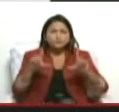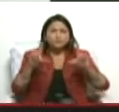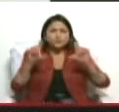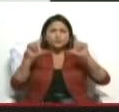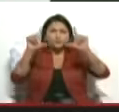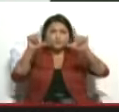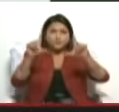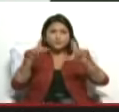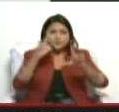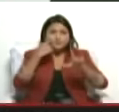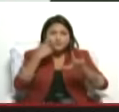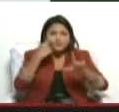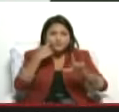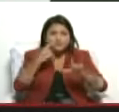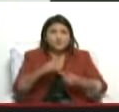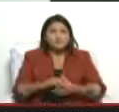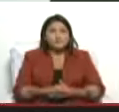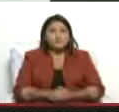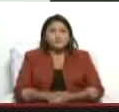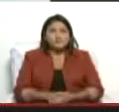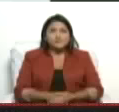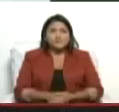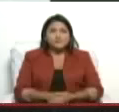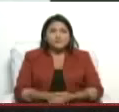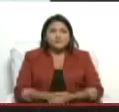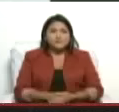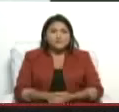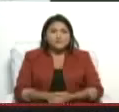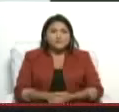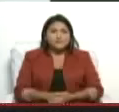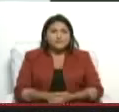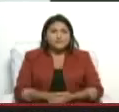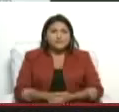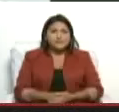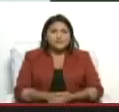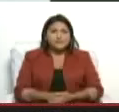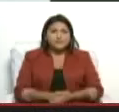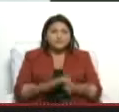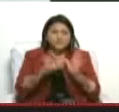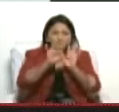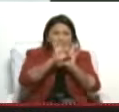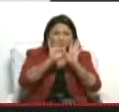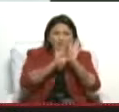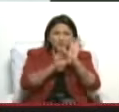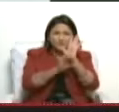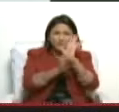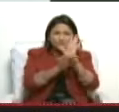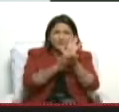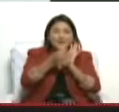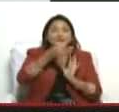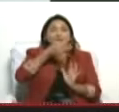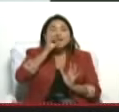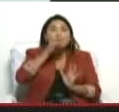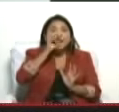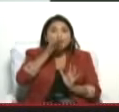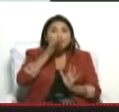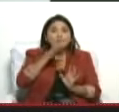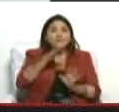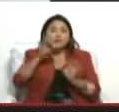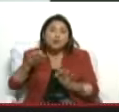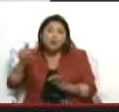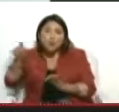ahí se podrá ver eh documento tenía como unas manchas de café ese tomando café